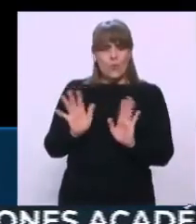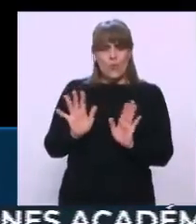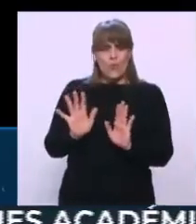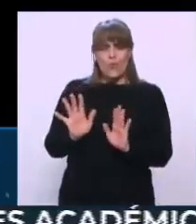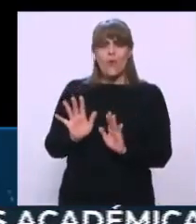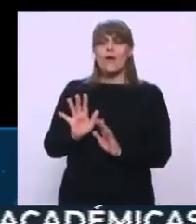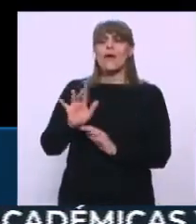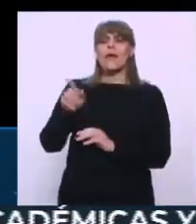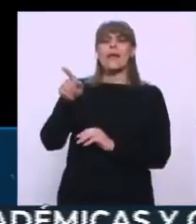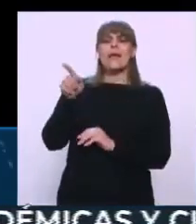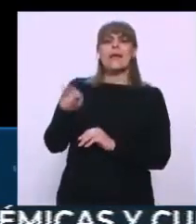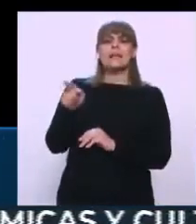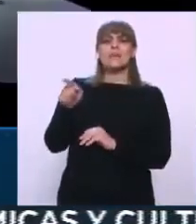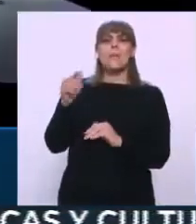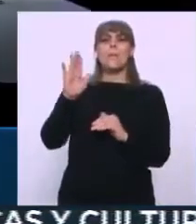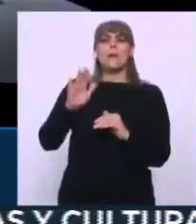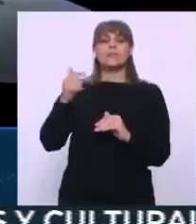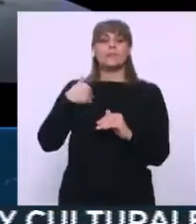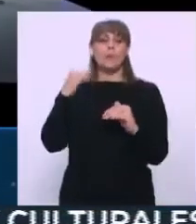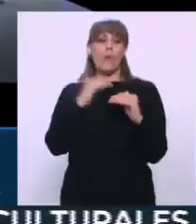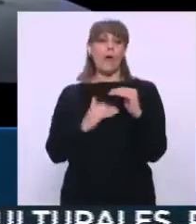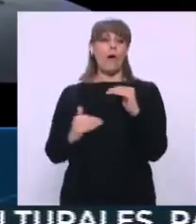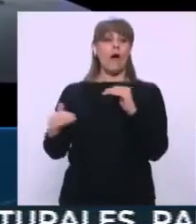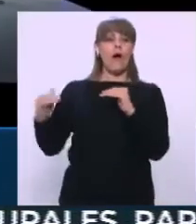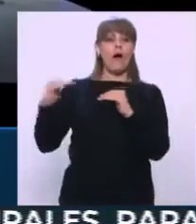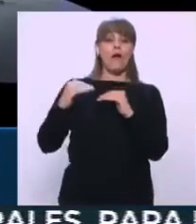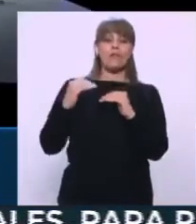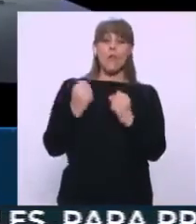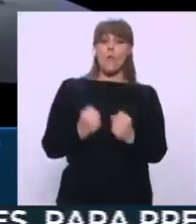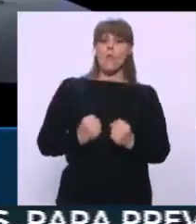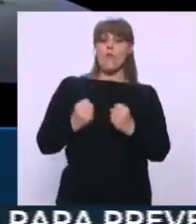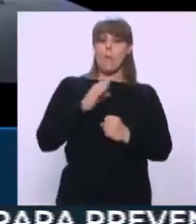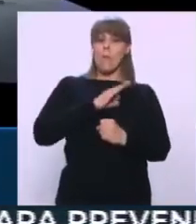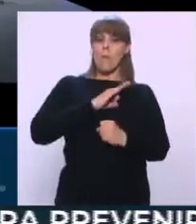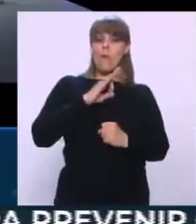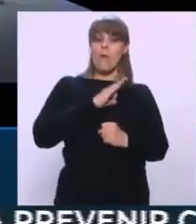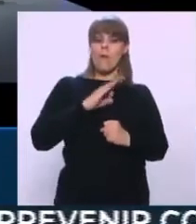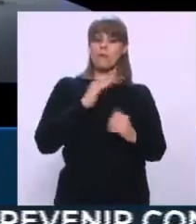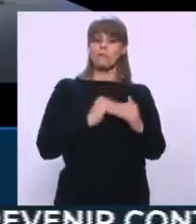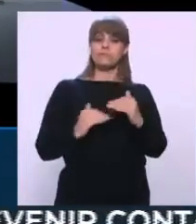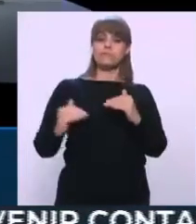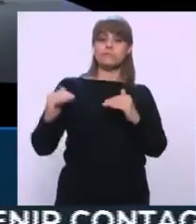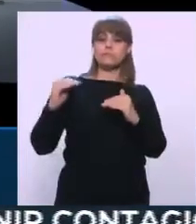uso, digamos, del poder de la alcoba, de los secretos de alcoba para acceder al poder.